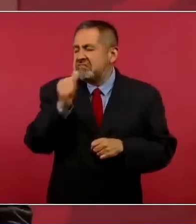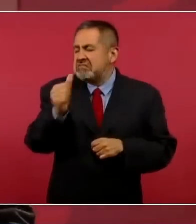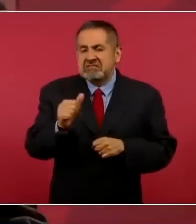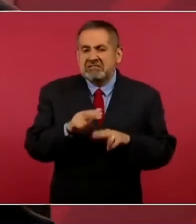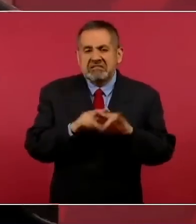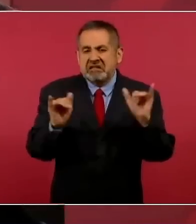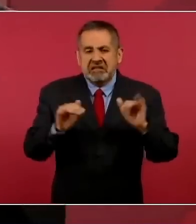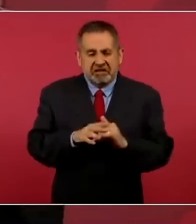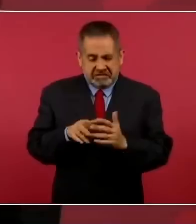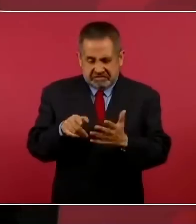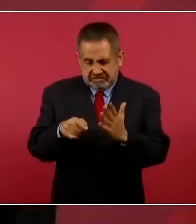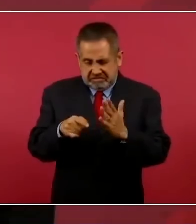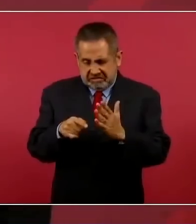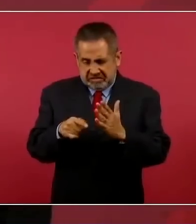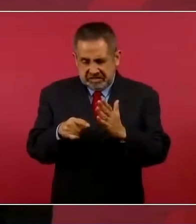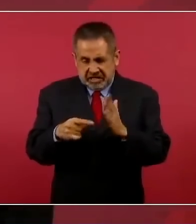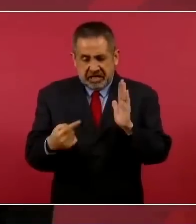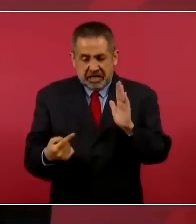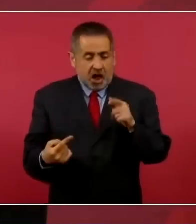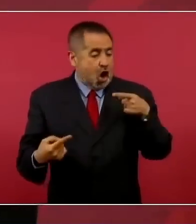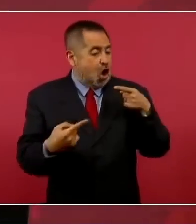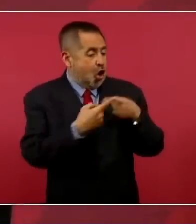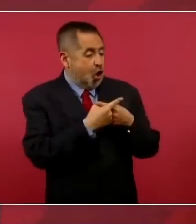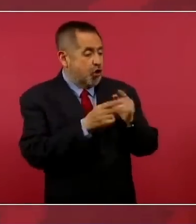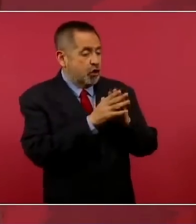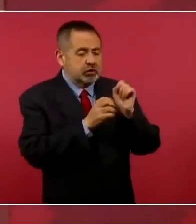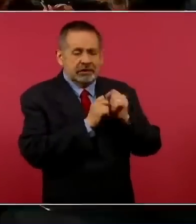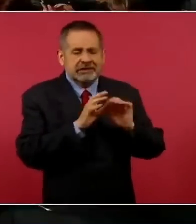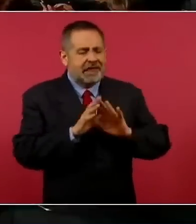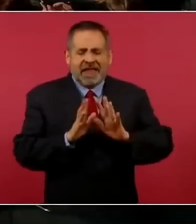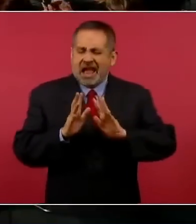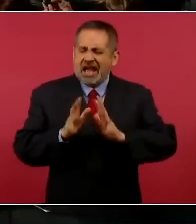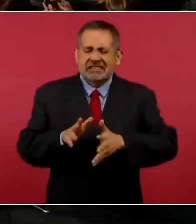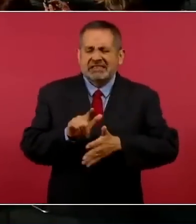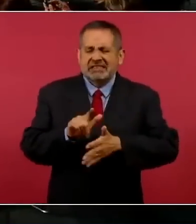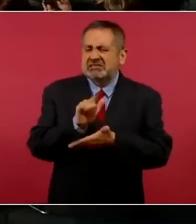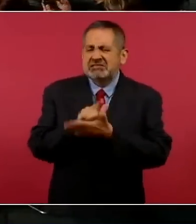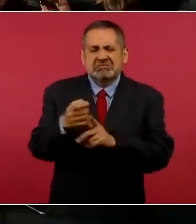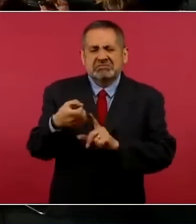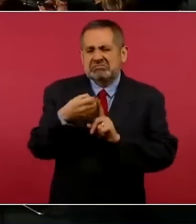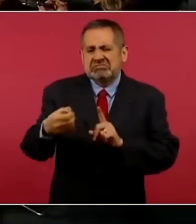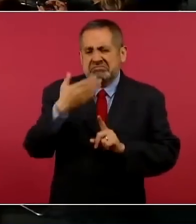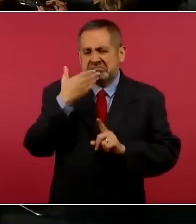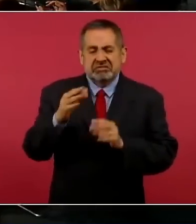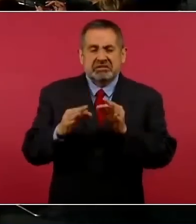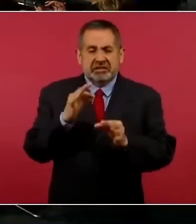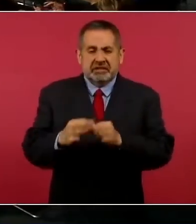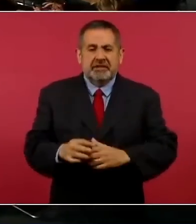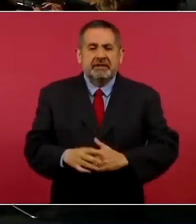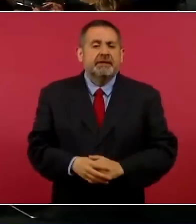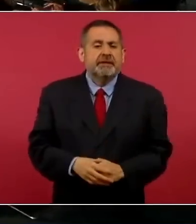que altere los procedimientos legales. Muchas gracias. Y también le quería preguntar.